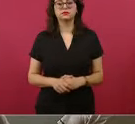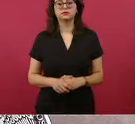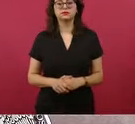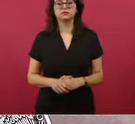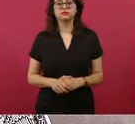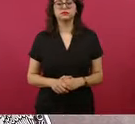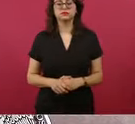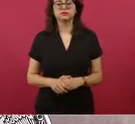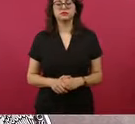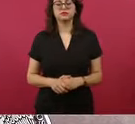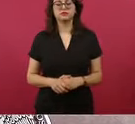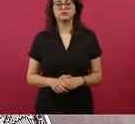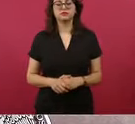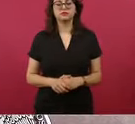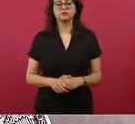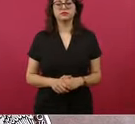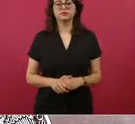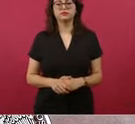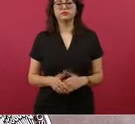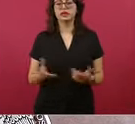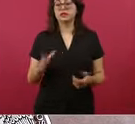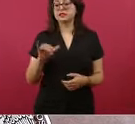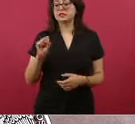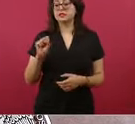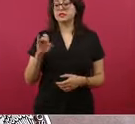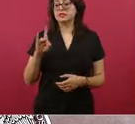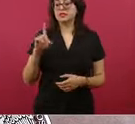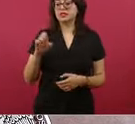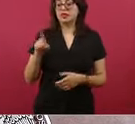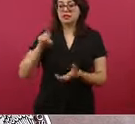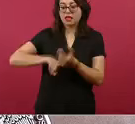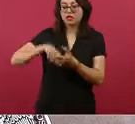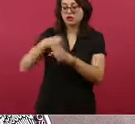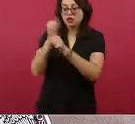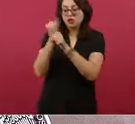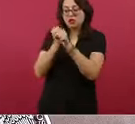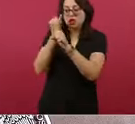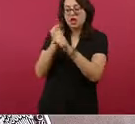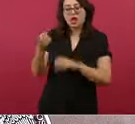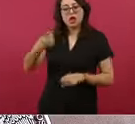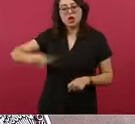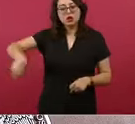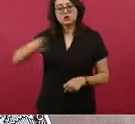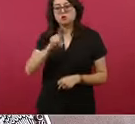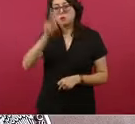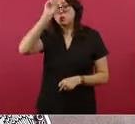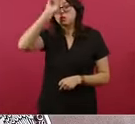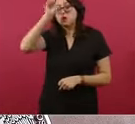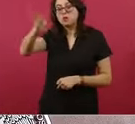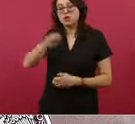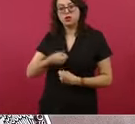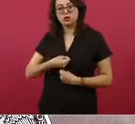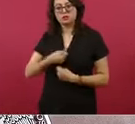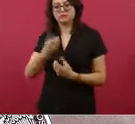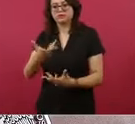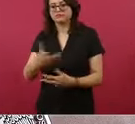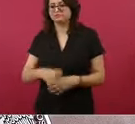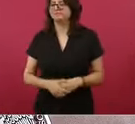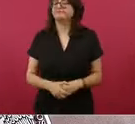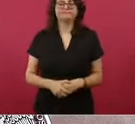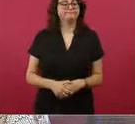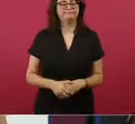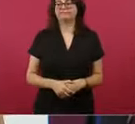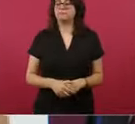imponga una ley mordaza a sus investigadores. Desde el pasado 16 de junio, medios de comunicación